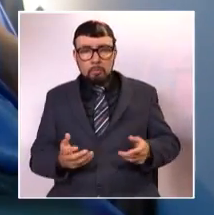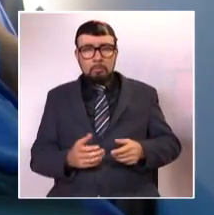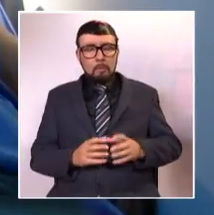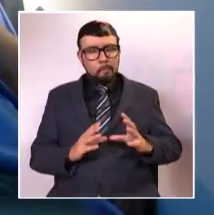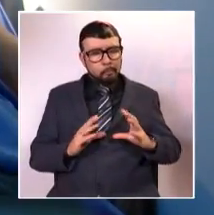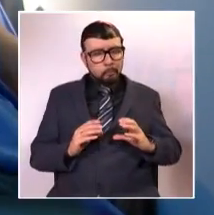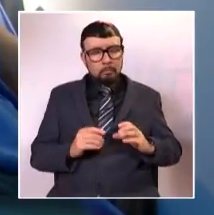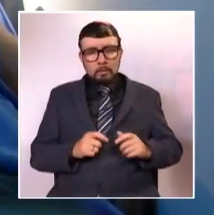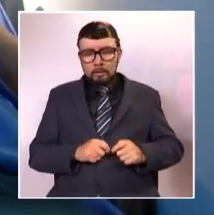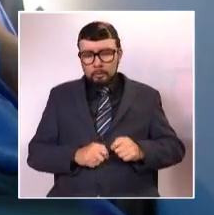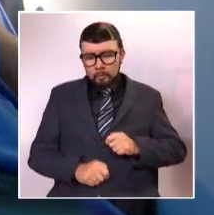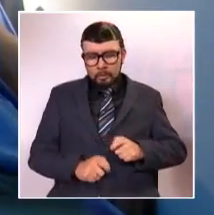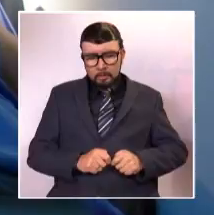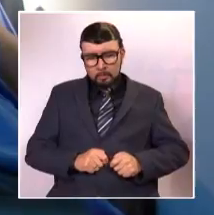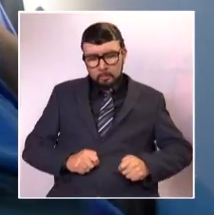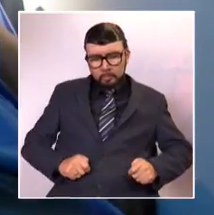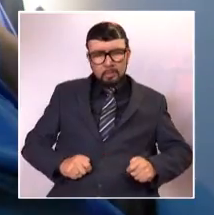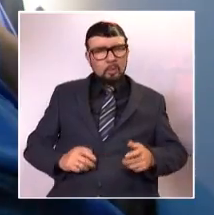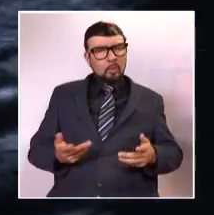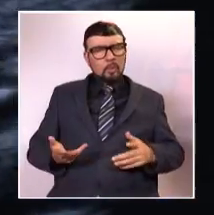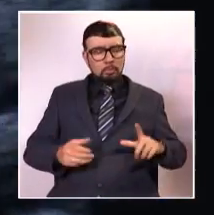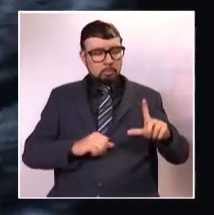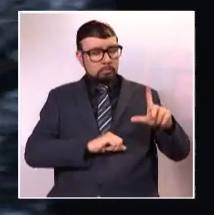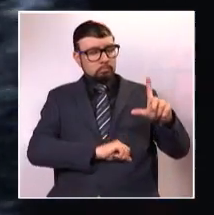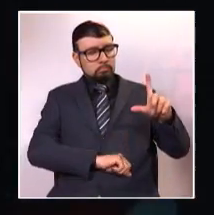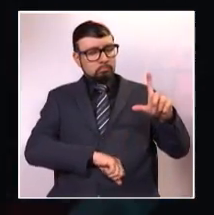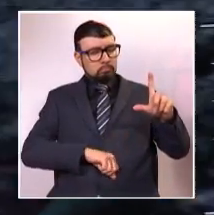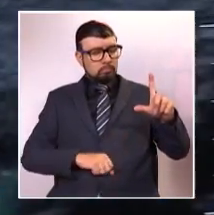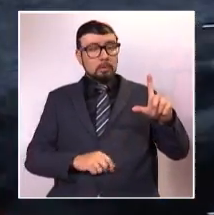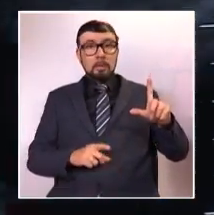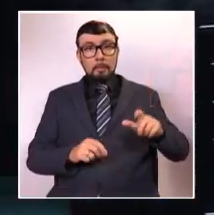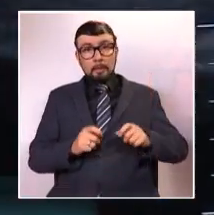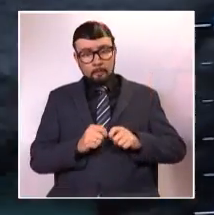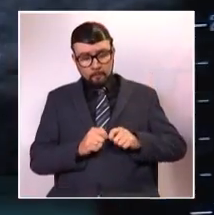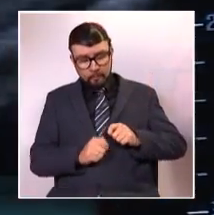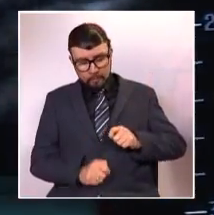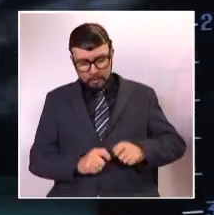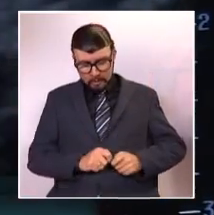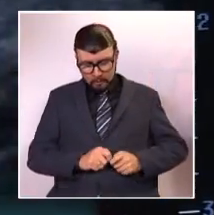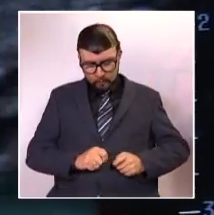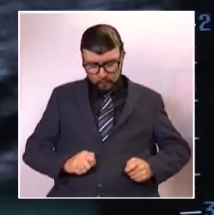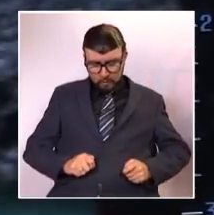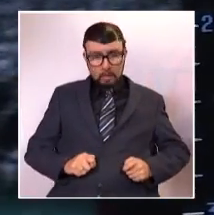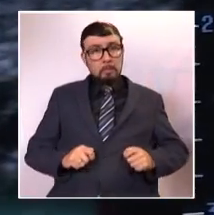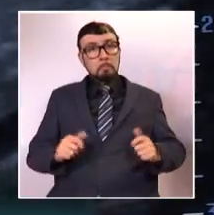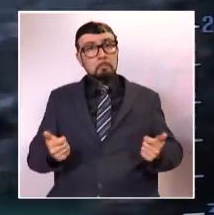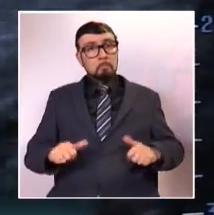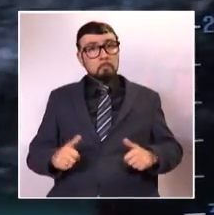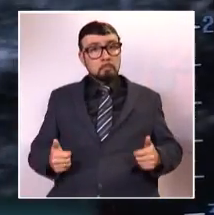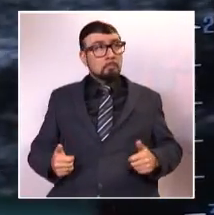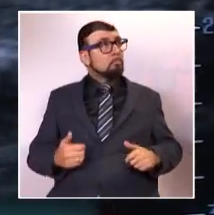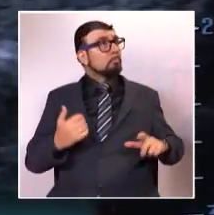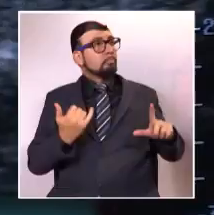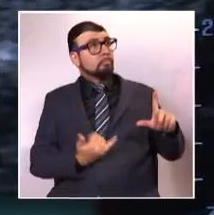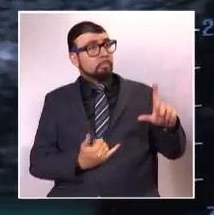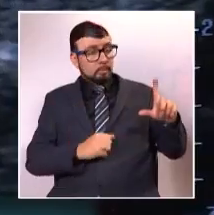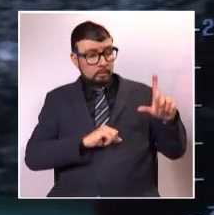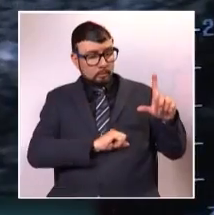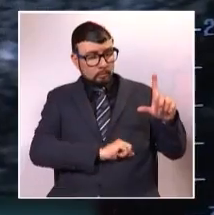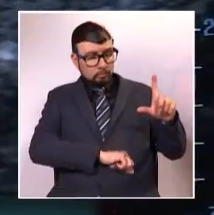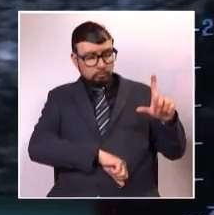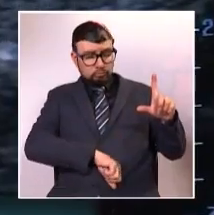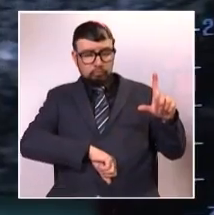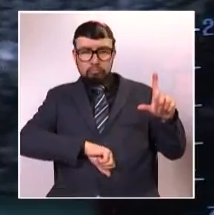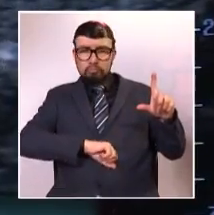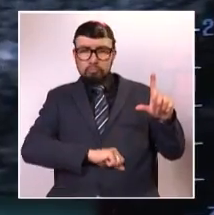ecogenicidad, su tejido, y le hacemos también sus mediciones, tanto en la parte